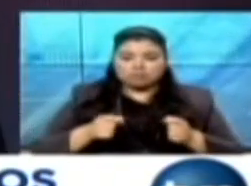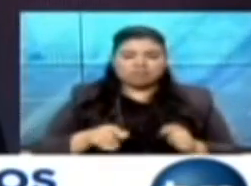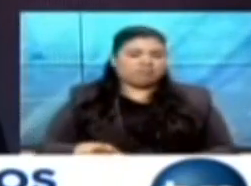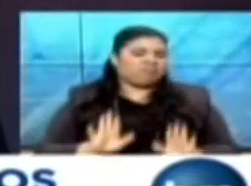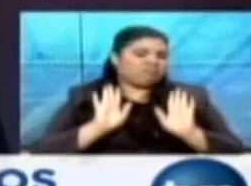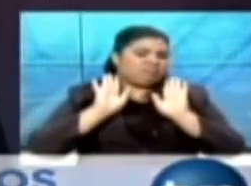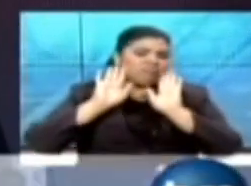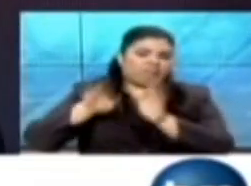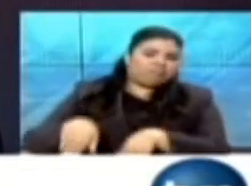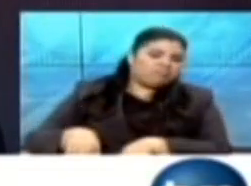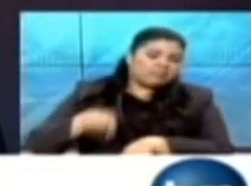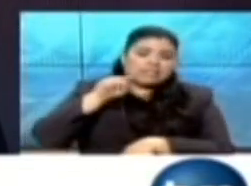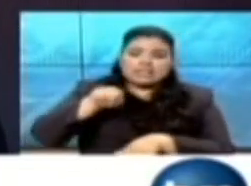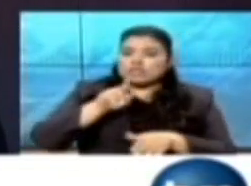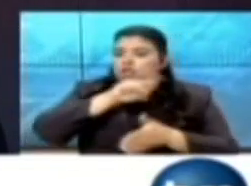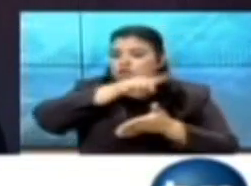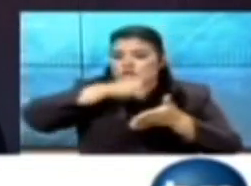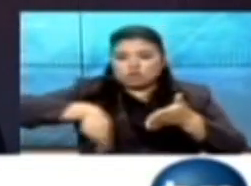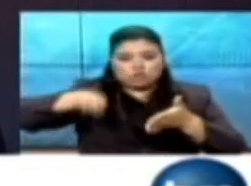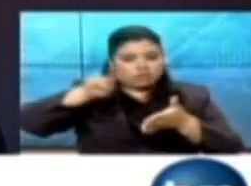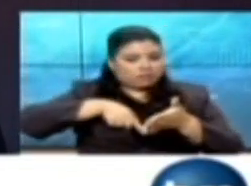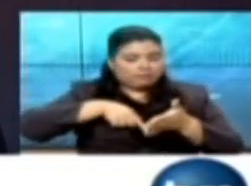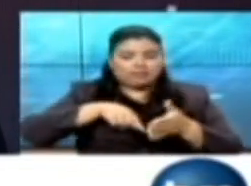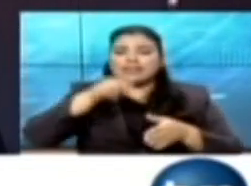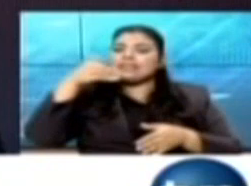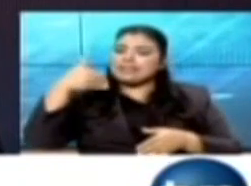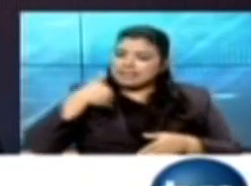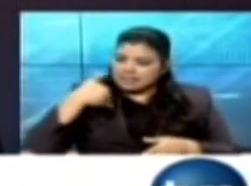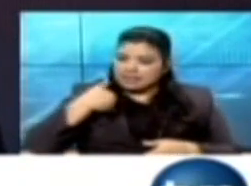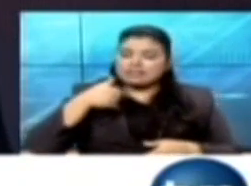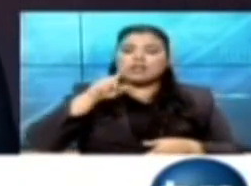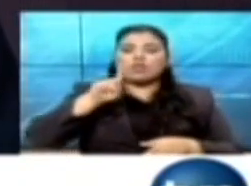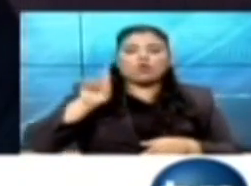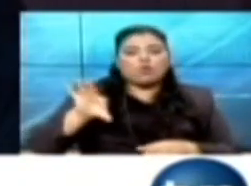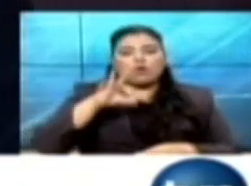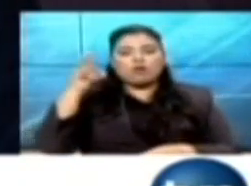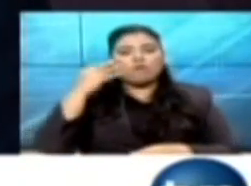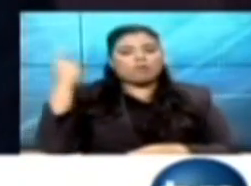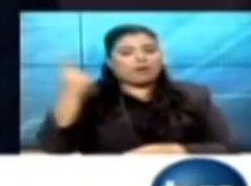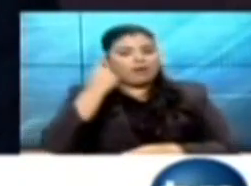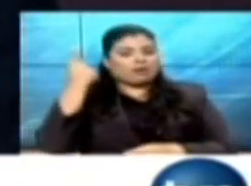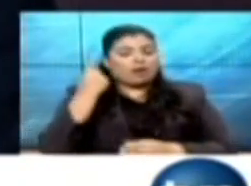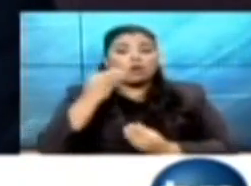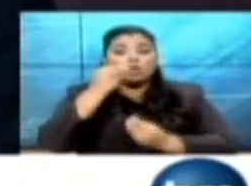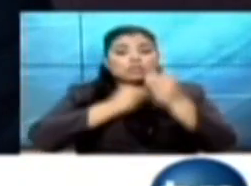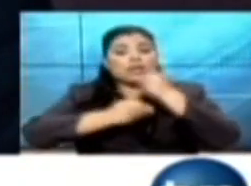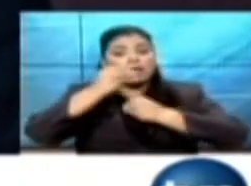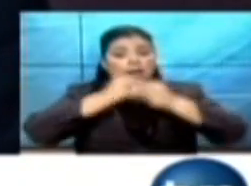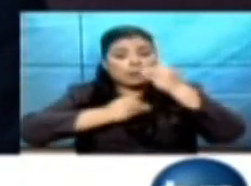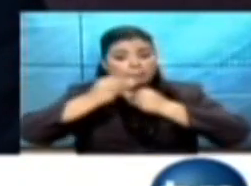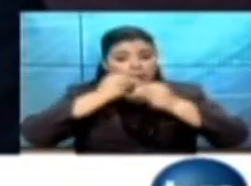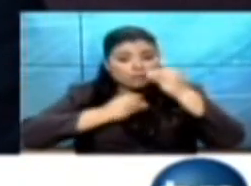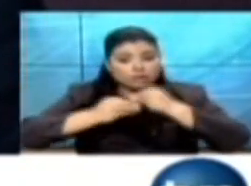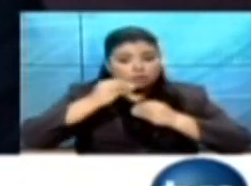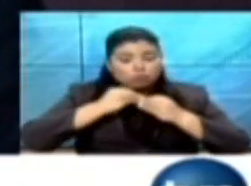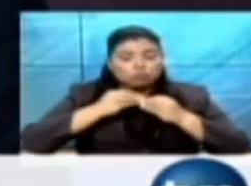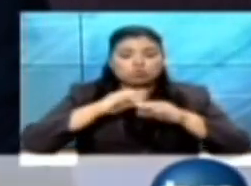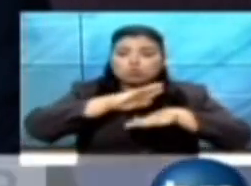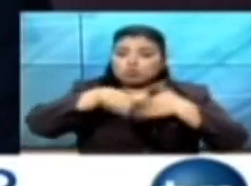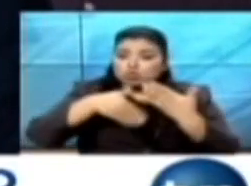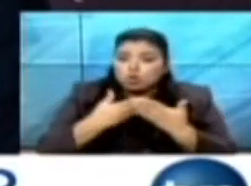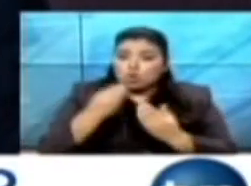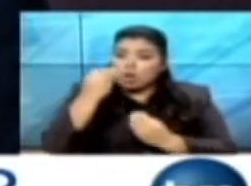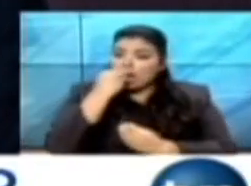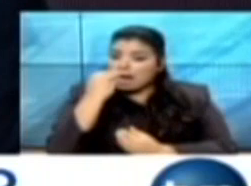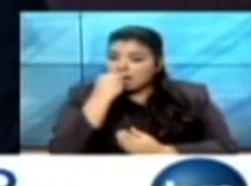sirve. Tiene que ser de forma general. Los alimentos, los